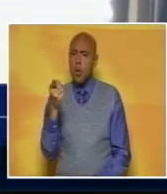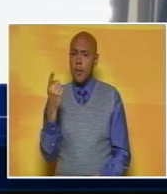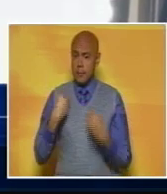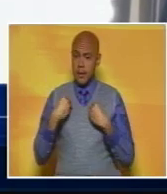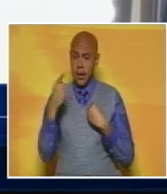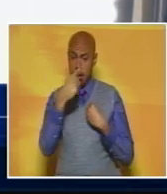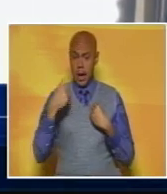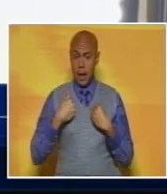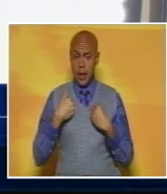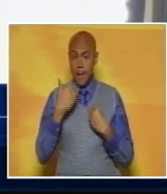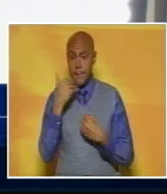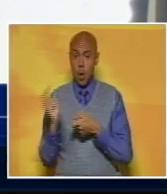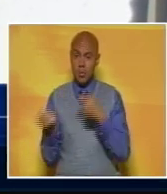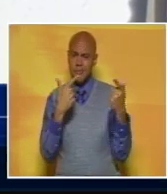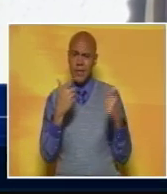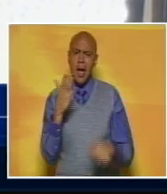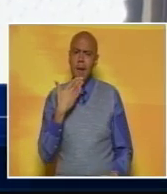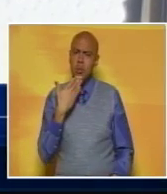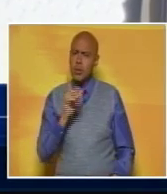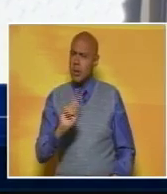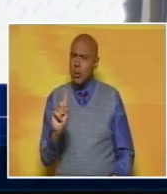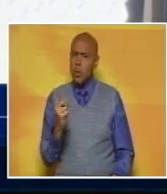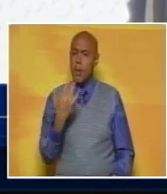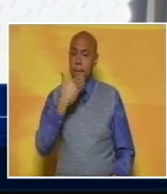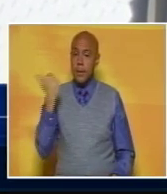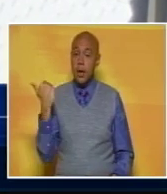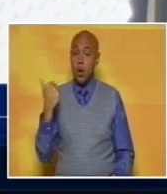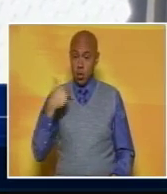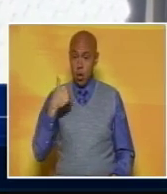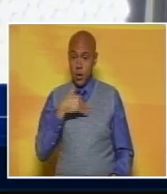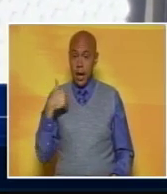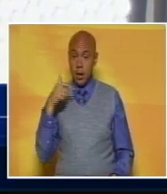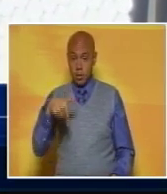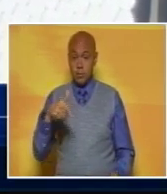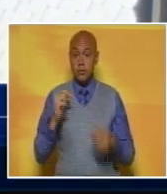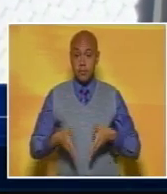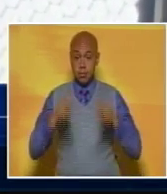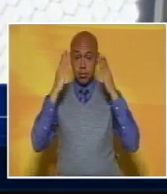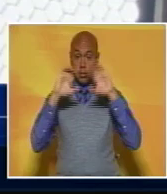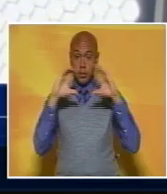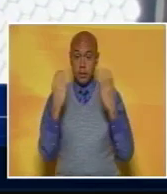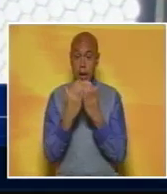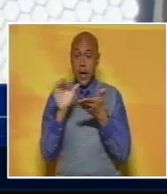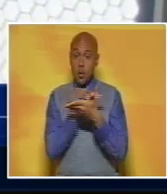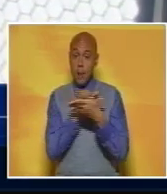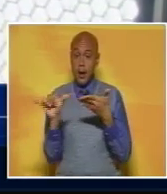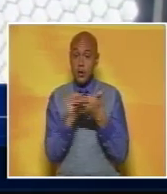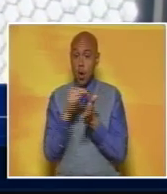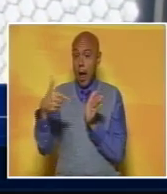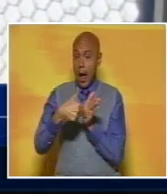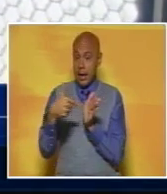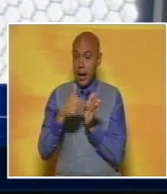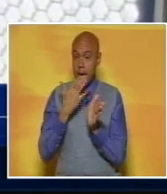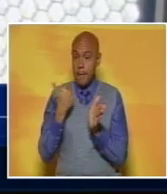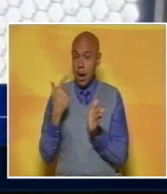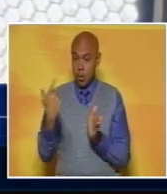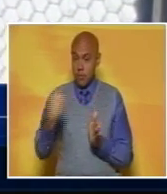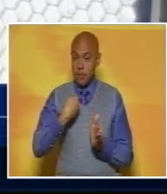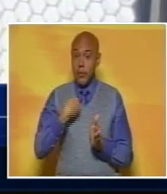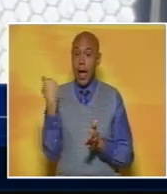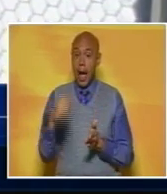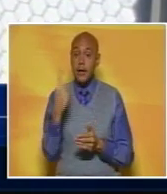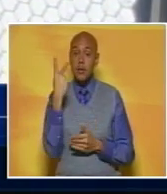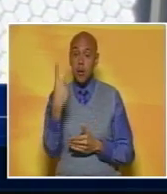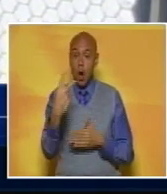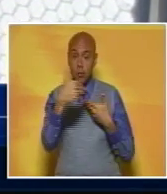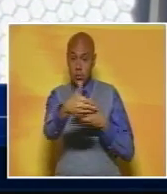Canadá, pues es muy aburrido. Ella está dispuesta a rentarle su apartamento en Central Park West, en la ciudad de Nueva York, que tiene 2